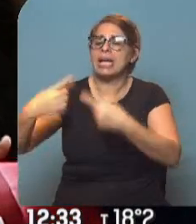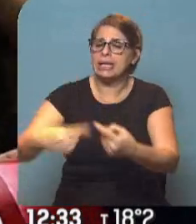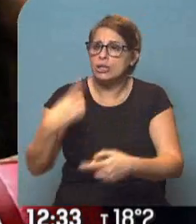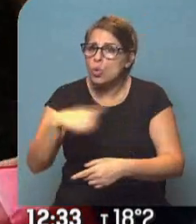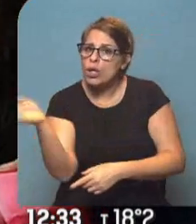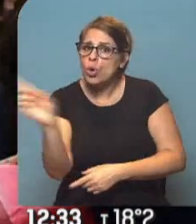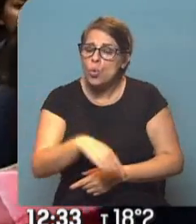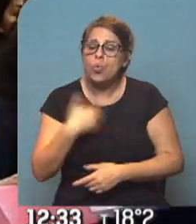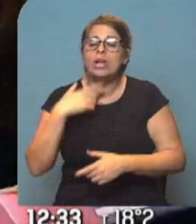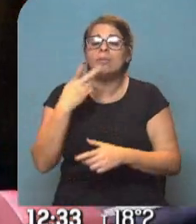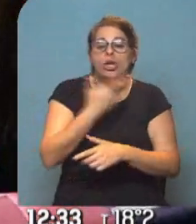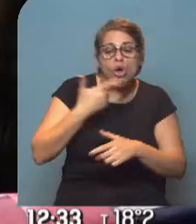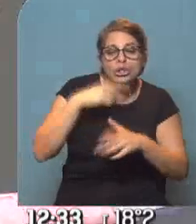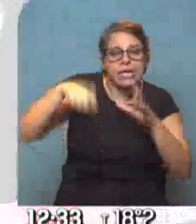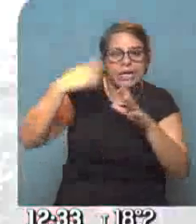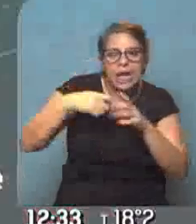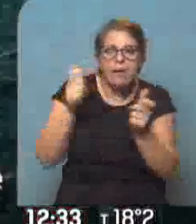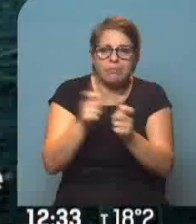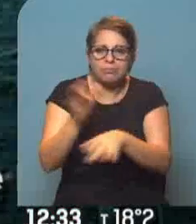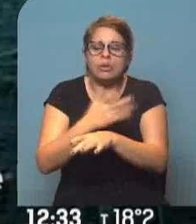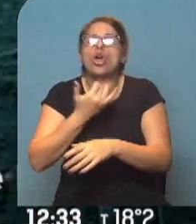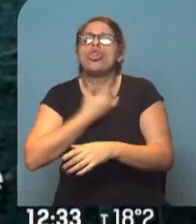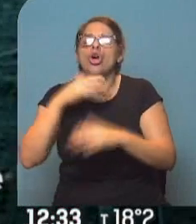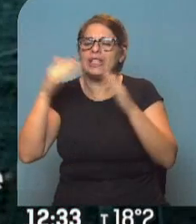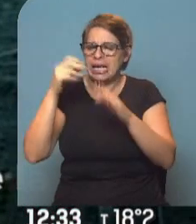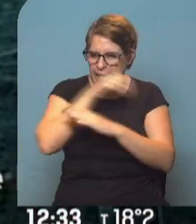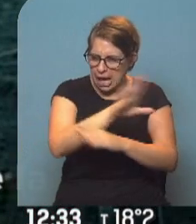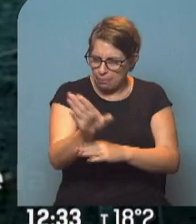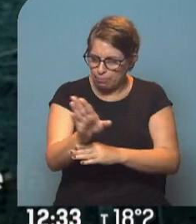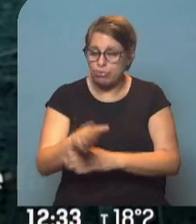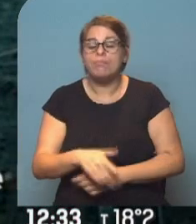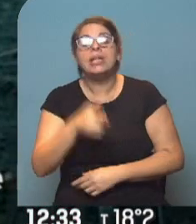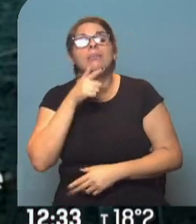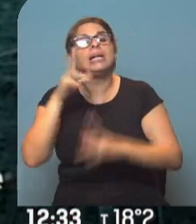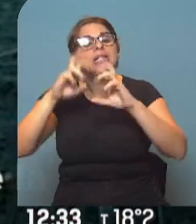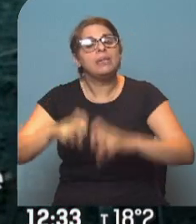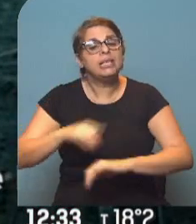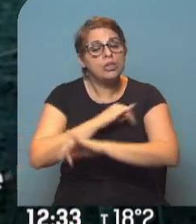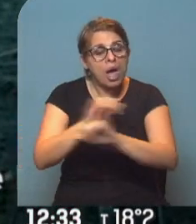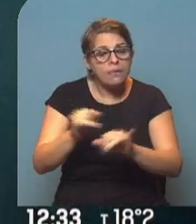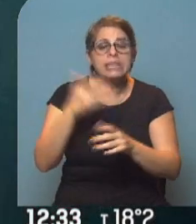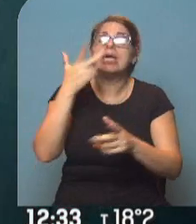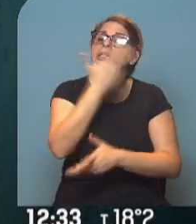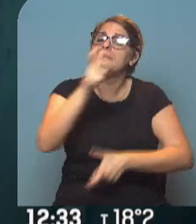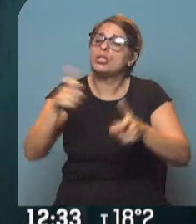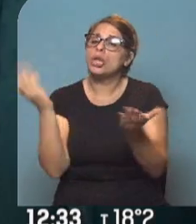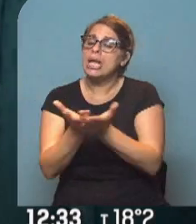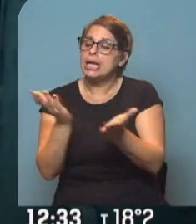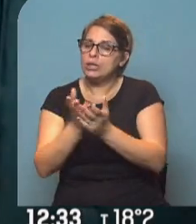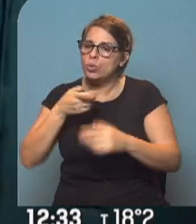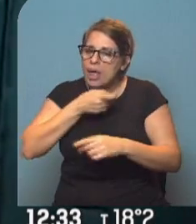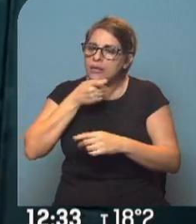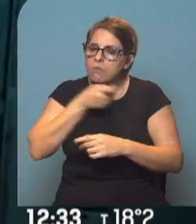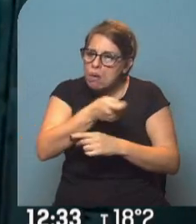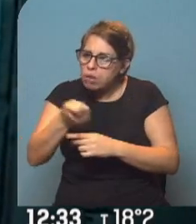regresaban de grabar un cortometraje en una casa de campo. Según la investigación, los estudiantes fueron